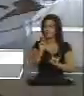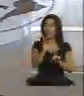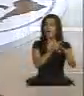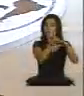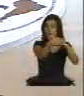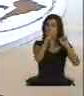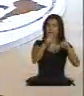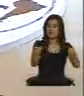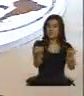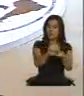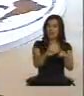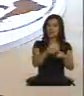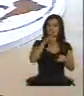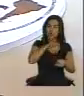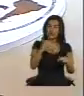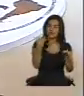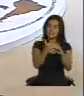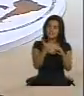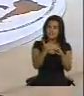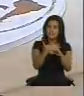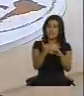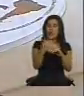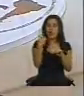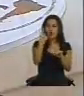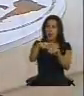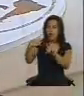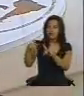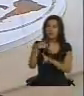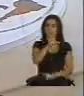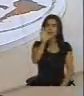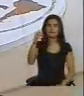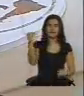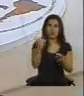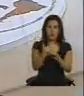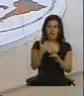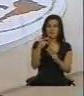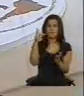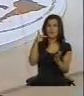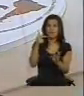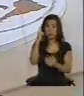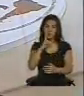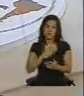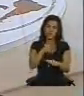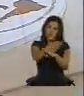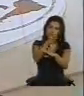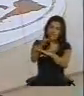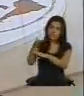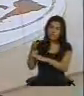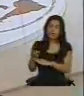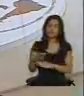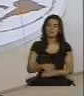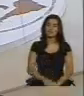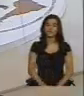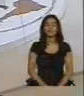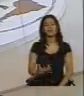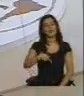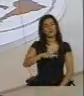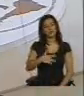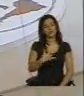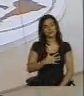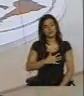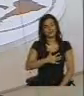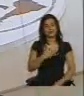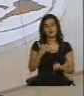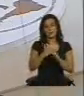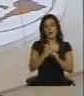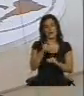con el resto de los países que tuvieron la fortuna de haber tenido la lucha del libertador dentro de sus tierras. Compartimos el sentimiento del